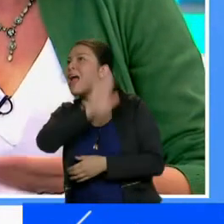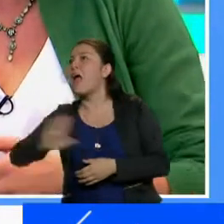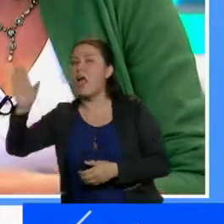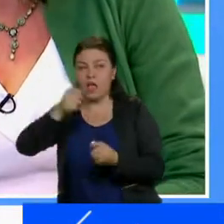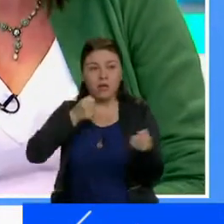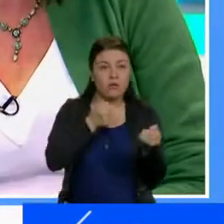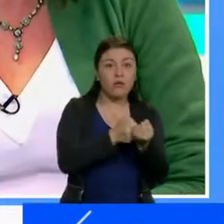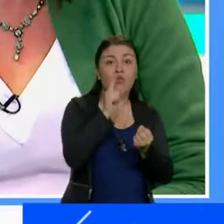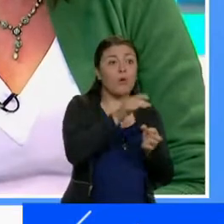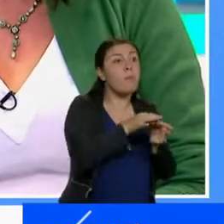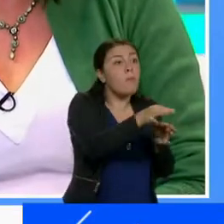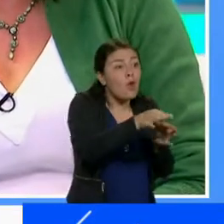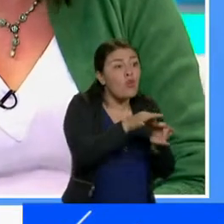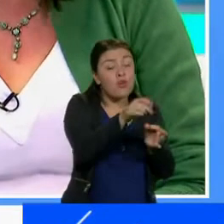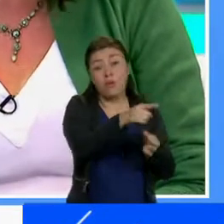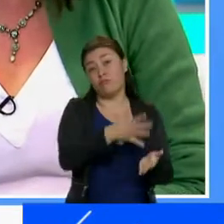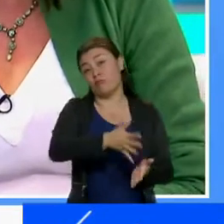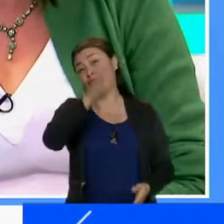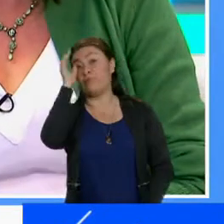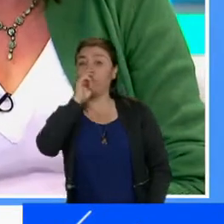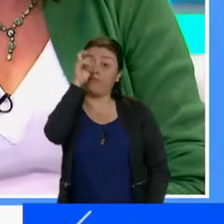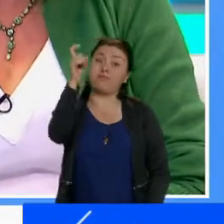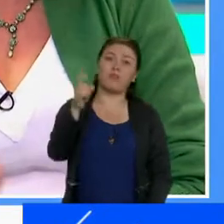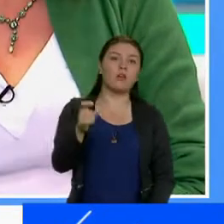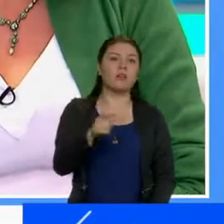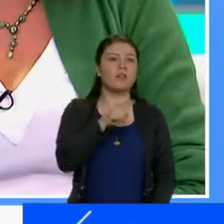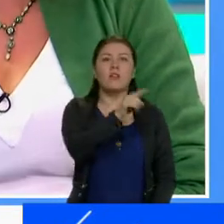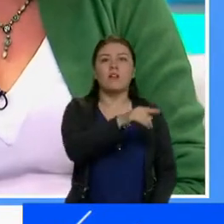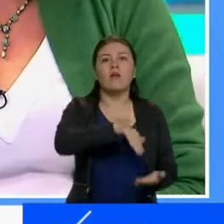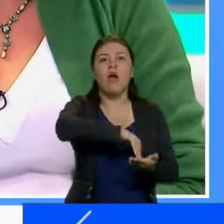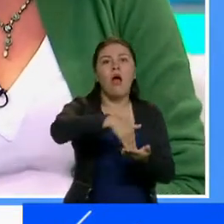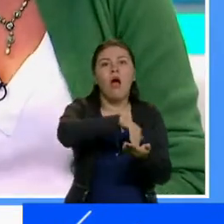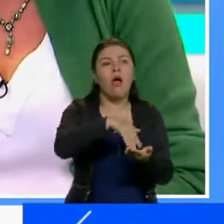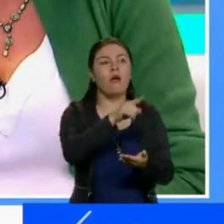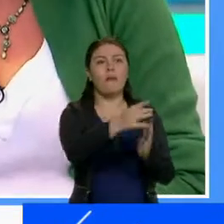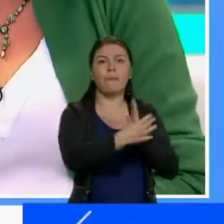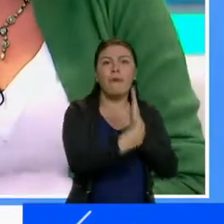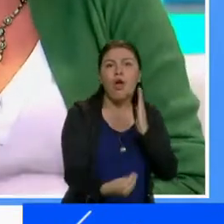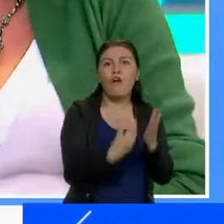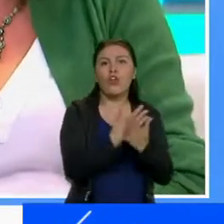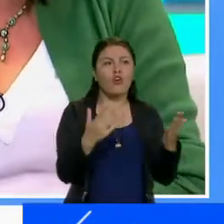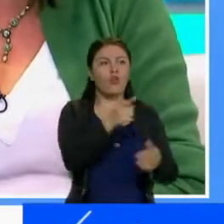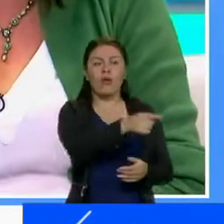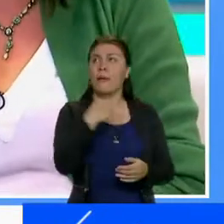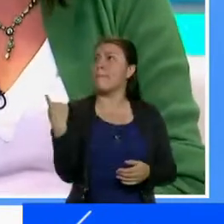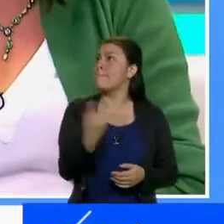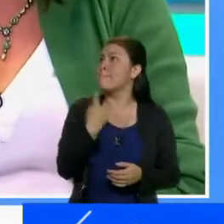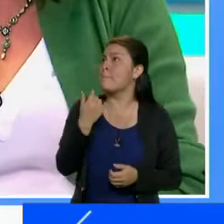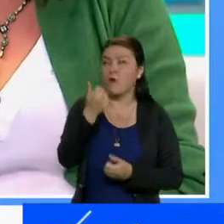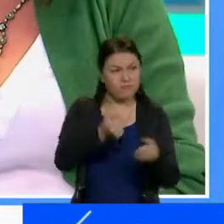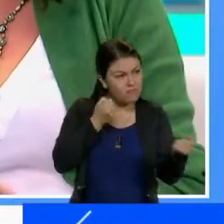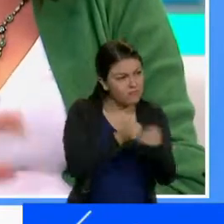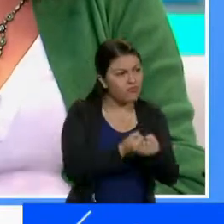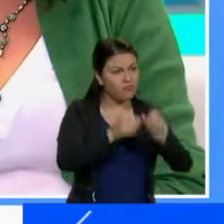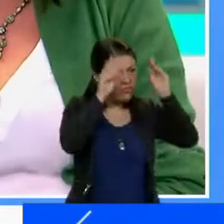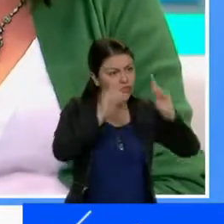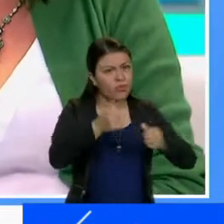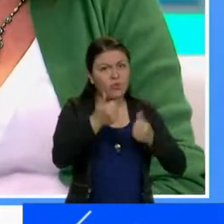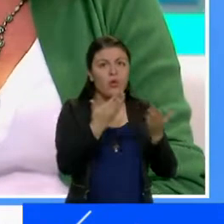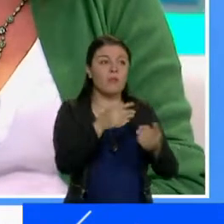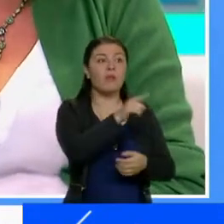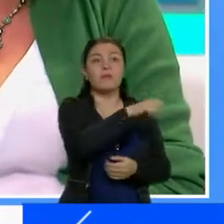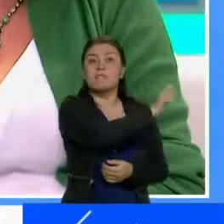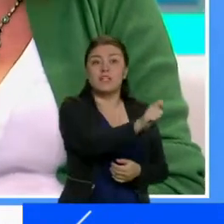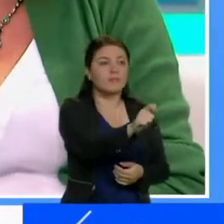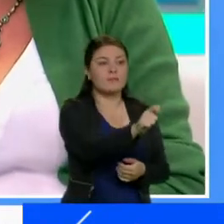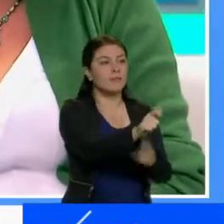municipios también muy pobres, ¿no?, donde la institucionalidad es débil, y tienen que tomar en algunos casos seguramente decisiones de reubicación de